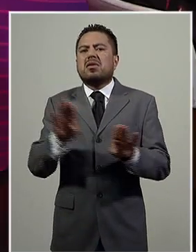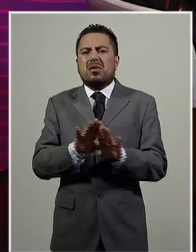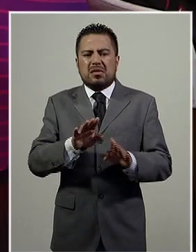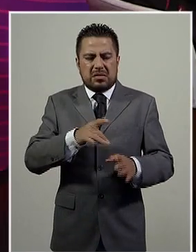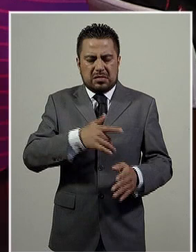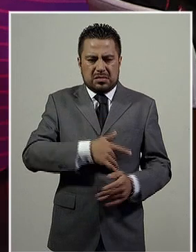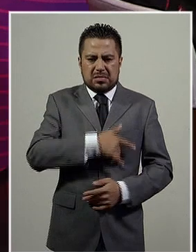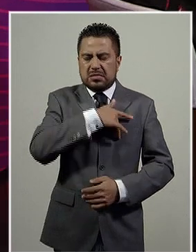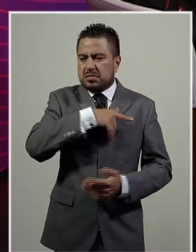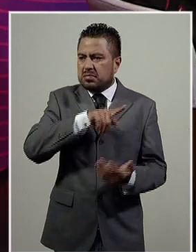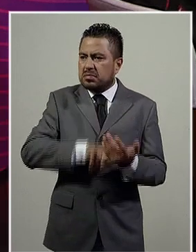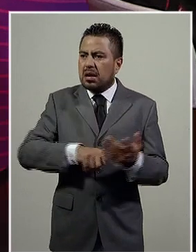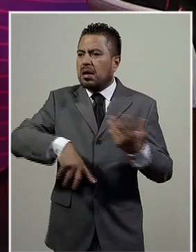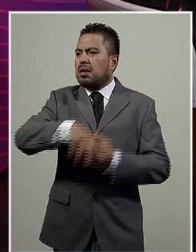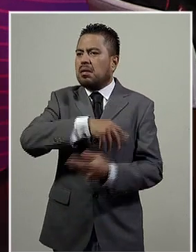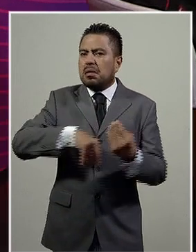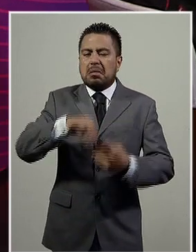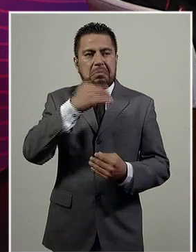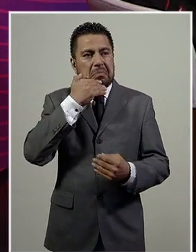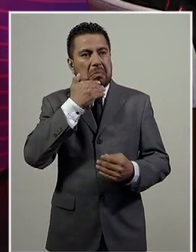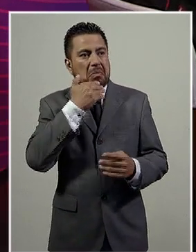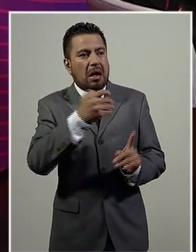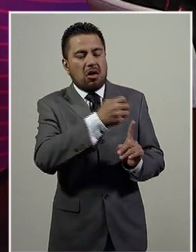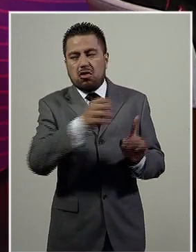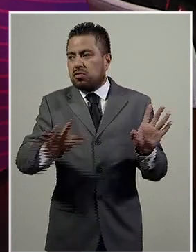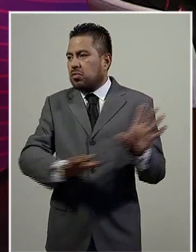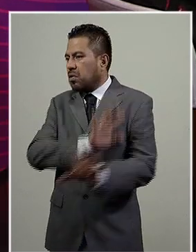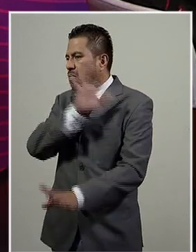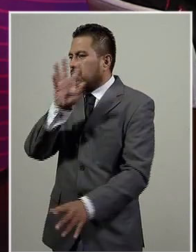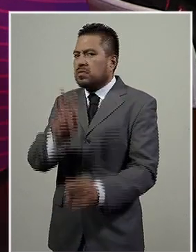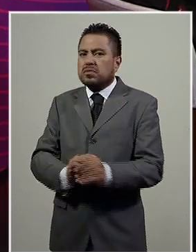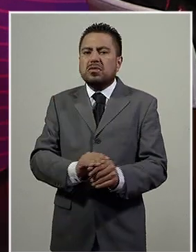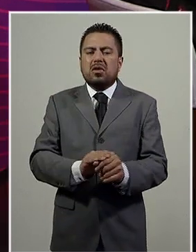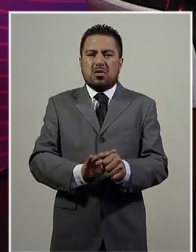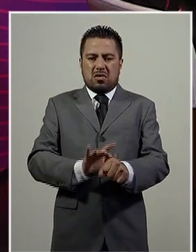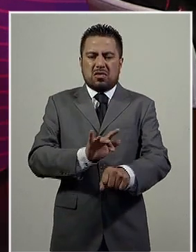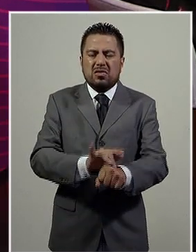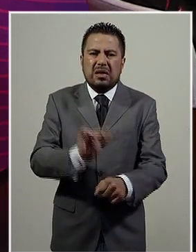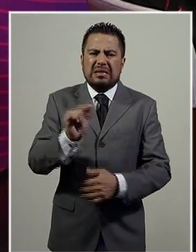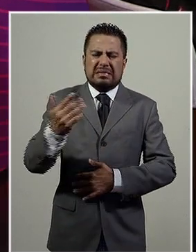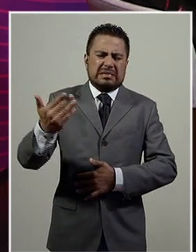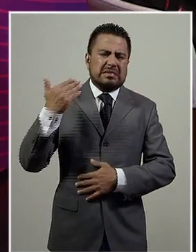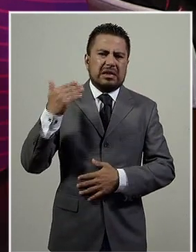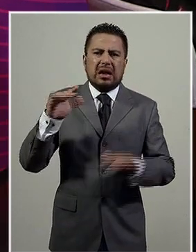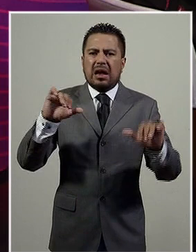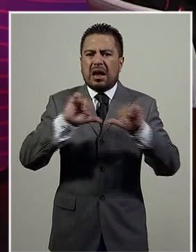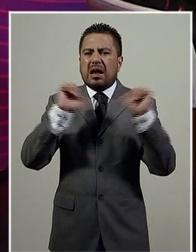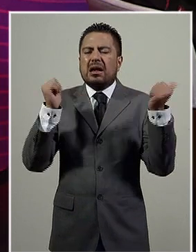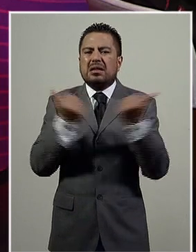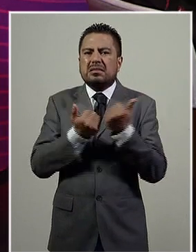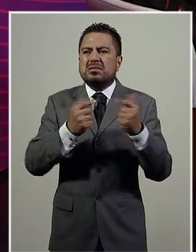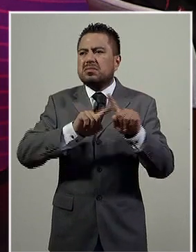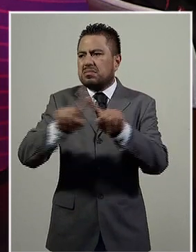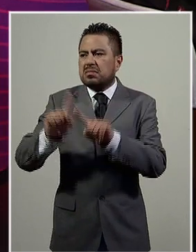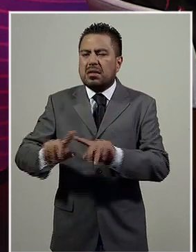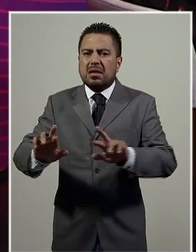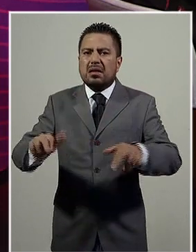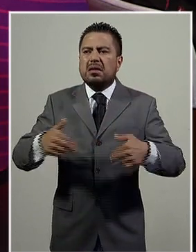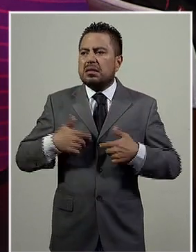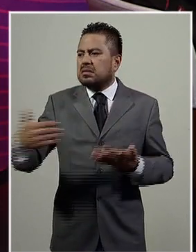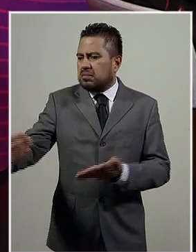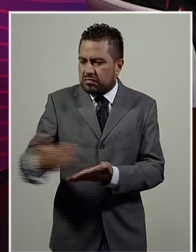reflejados en sus ingresos de una manera efectiva, ¿no? Totalmente. Tocó el caso alguna vez en la asociación de varios que hemos